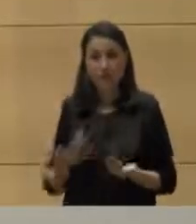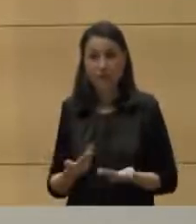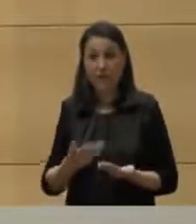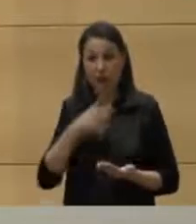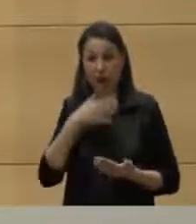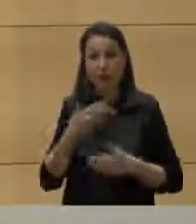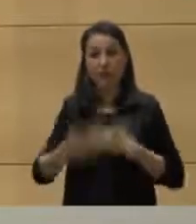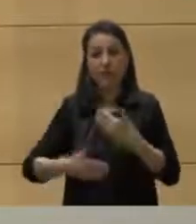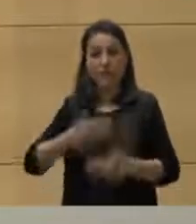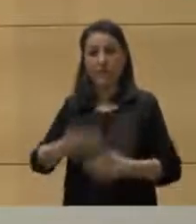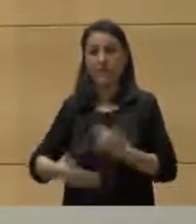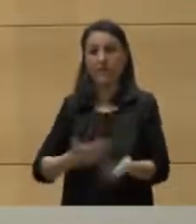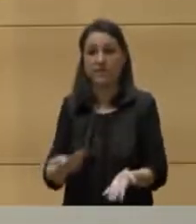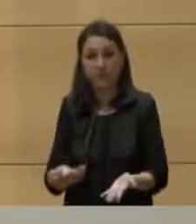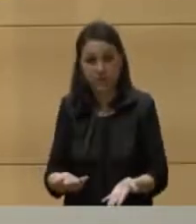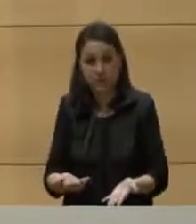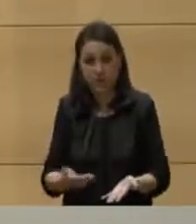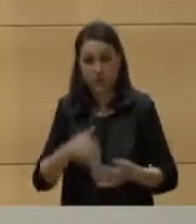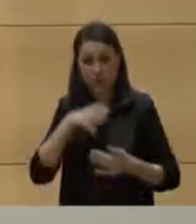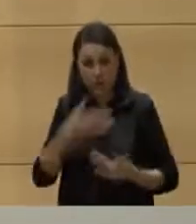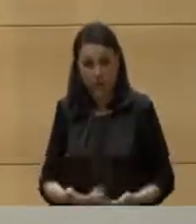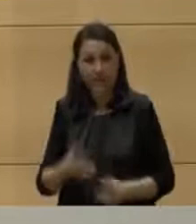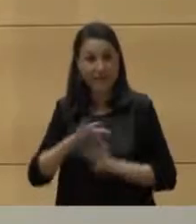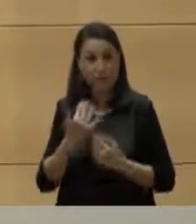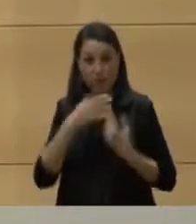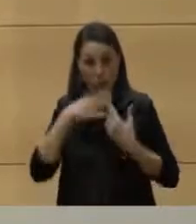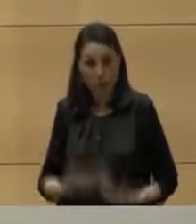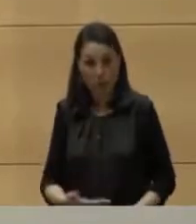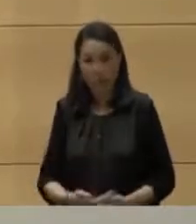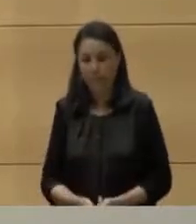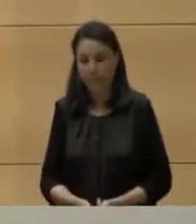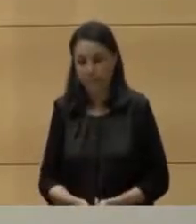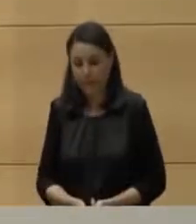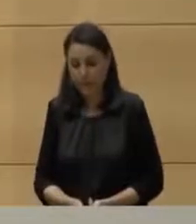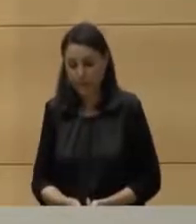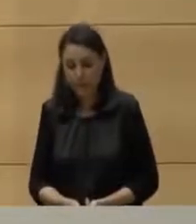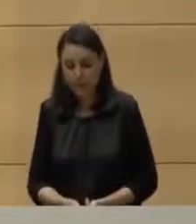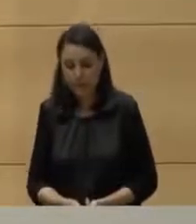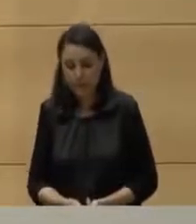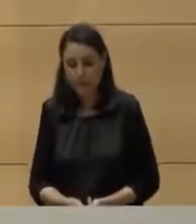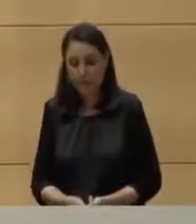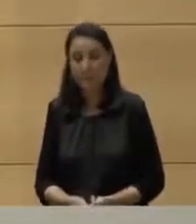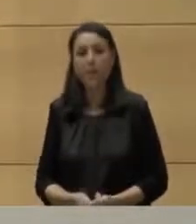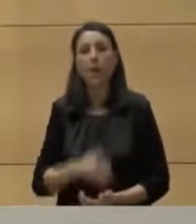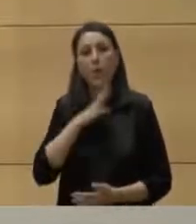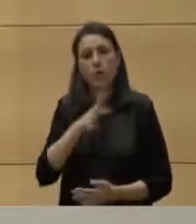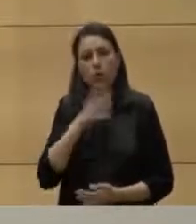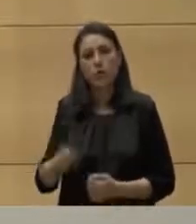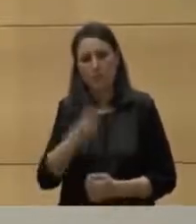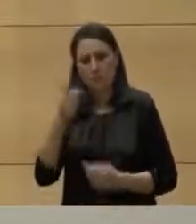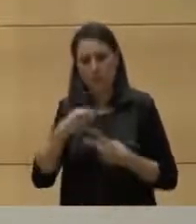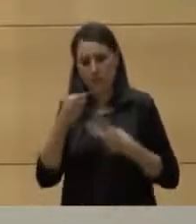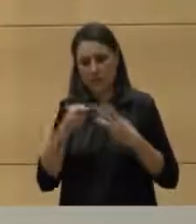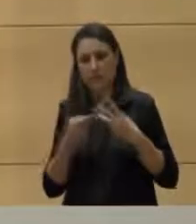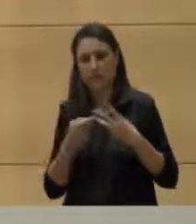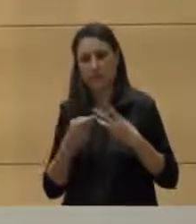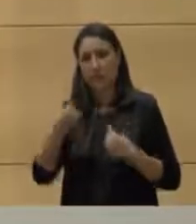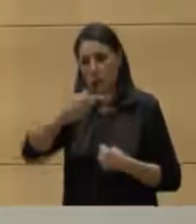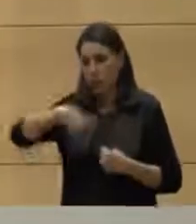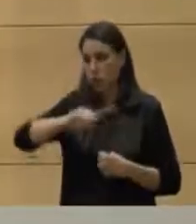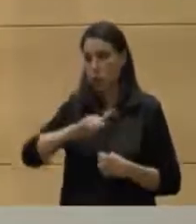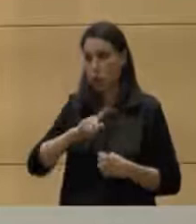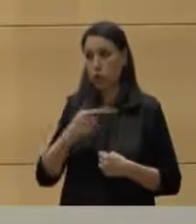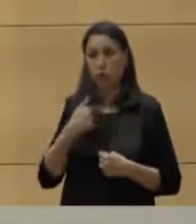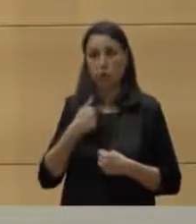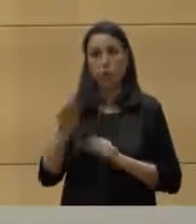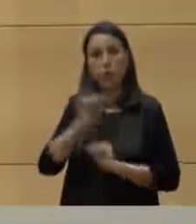el desarrollo del título octavo. Ahora bien, hay más razones. Nosotros, los que